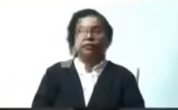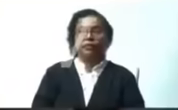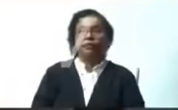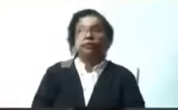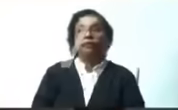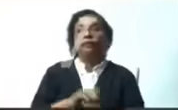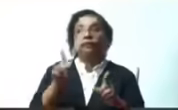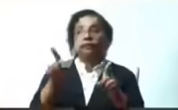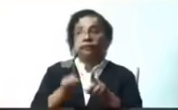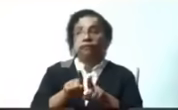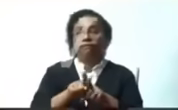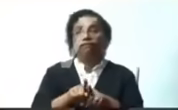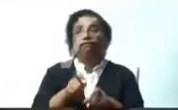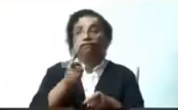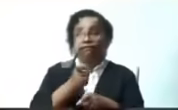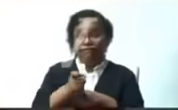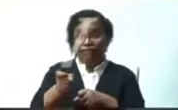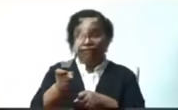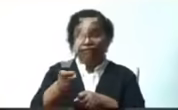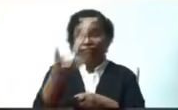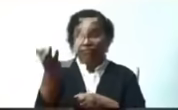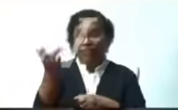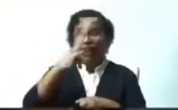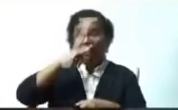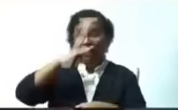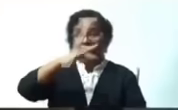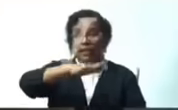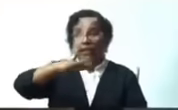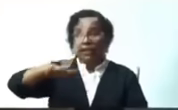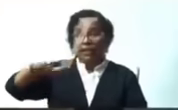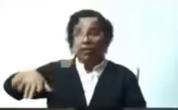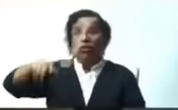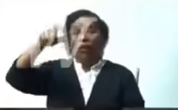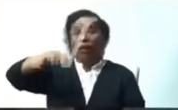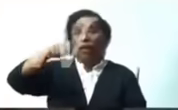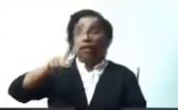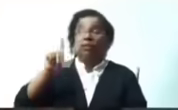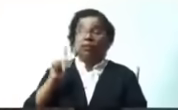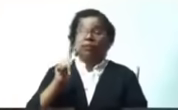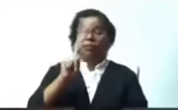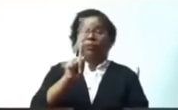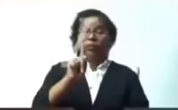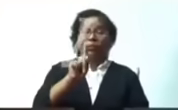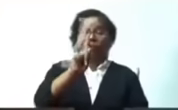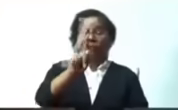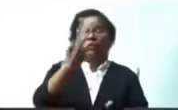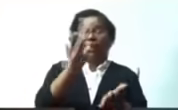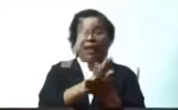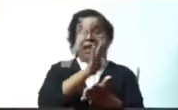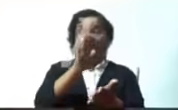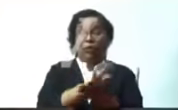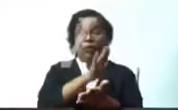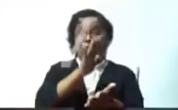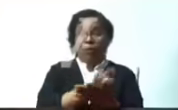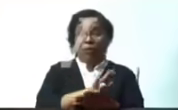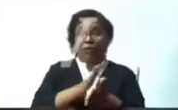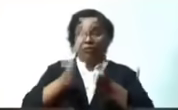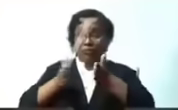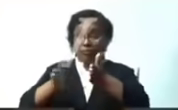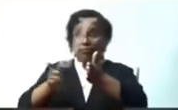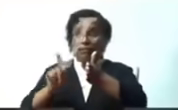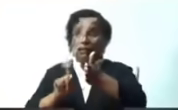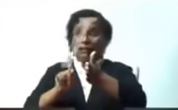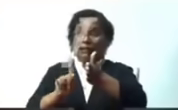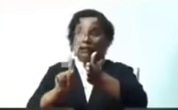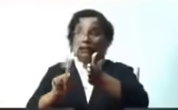los niños que tienen que trasladarse a recibir el pan de la enseñanza, que es la educación.